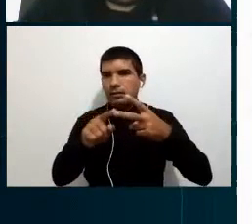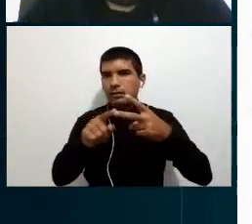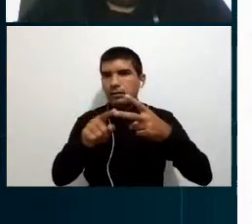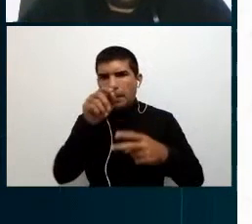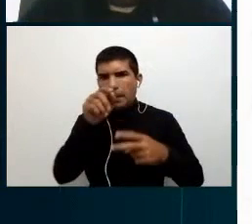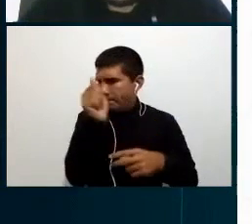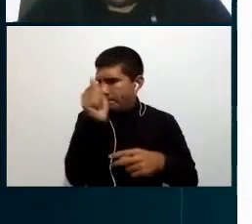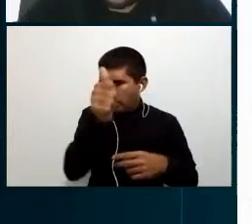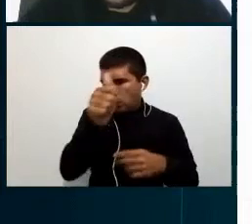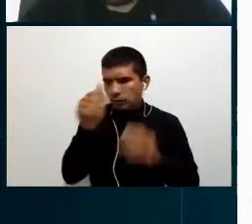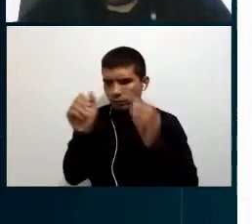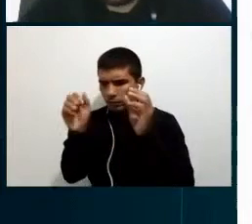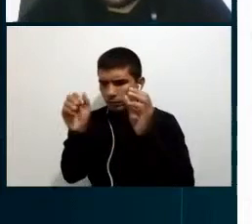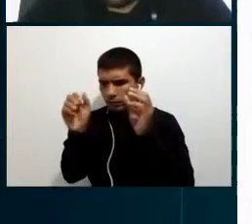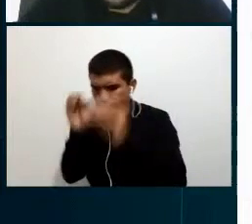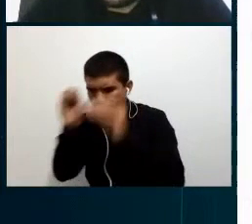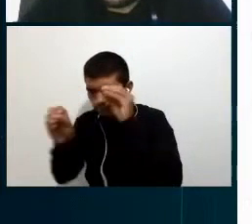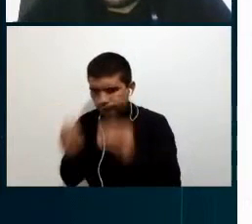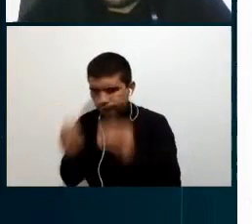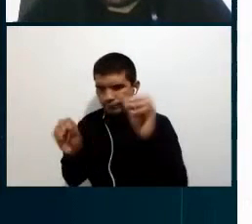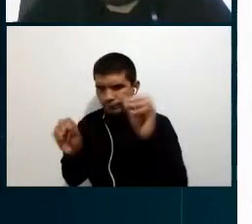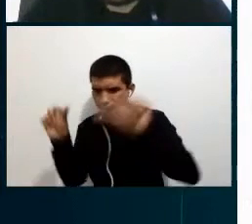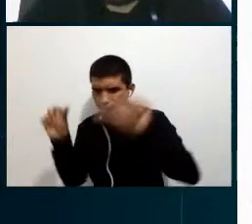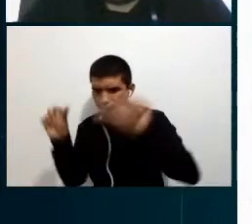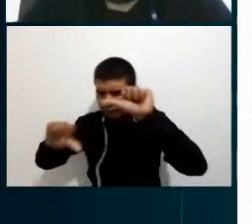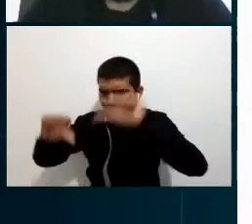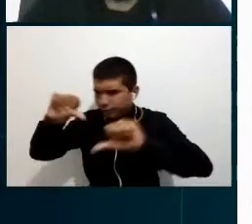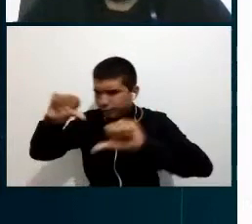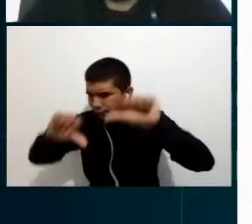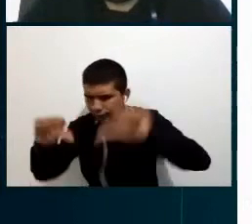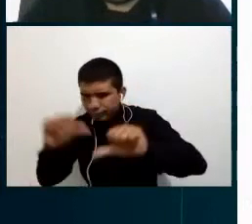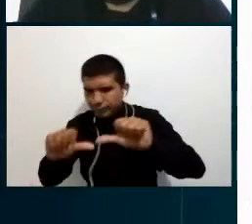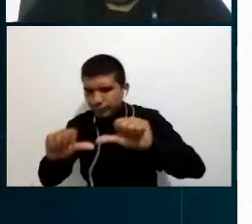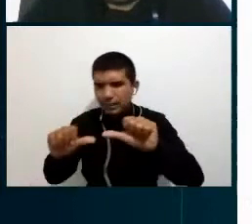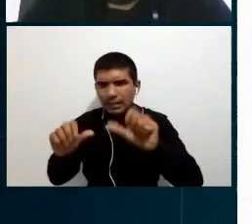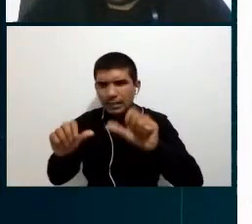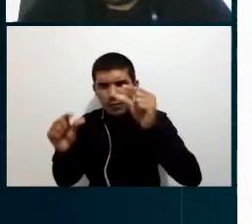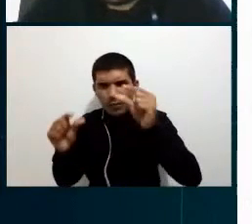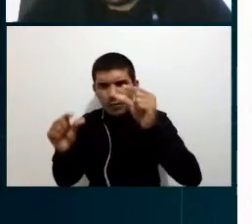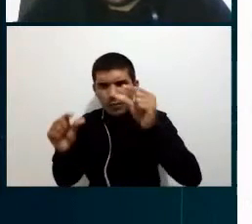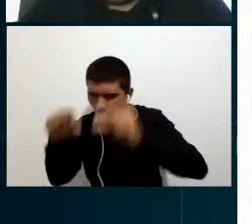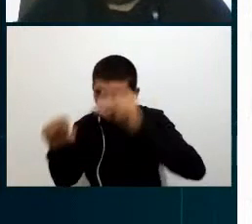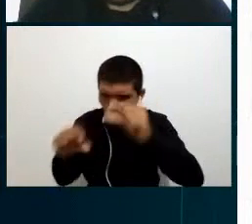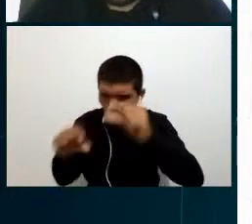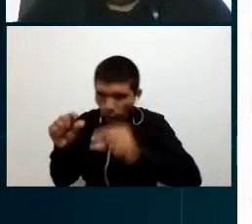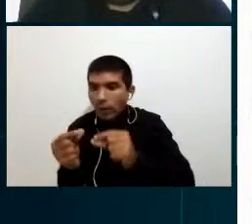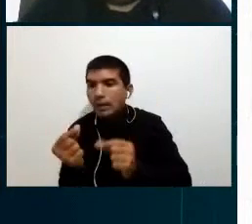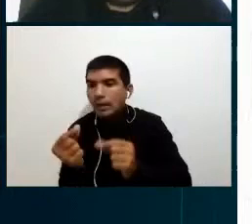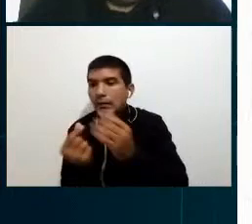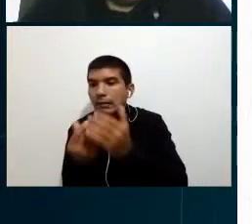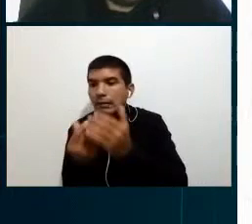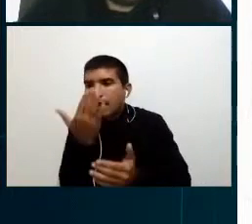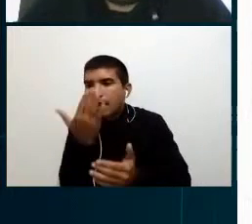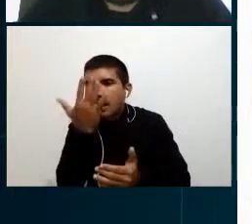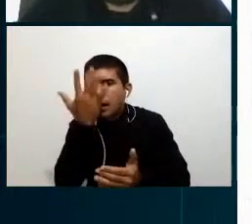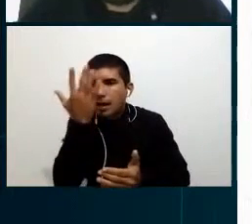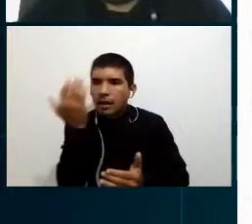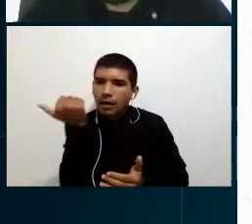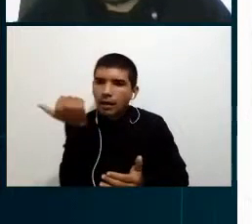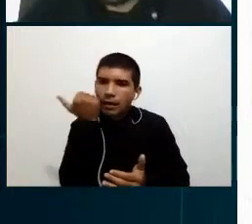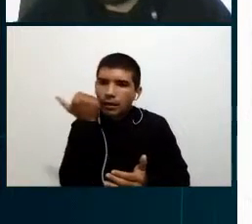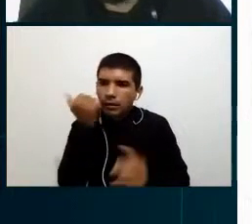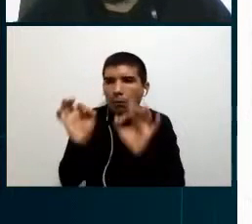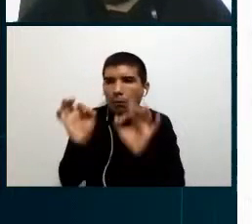Es también un compuesto de gases, igual que les mencionaba con ABB, pero en este caso tenemos dióxido de